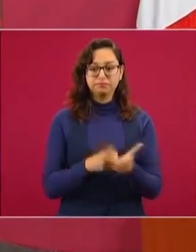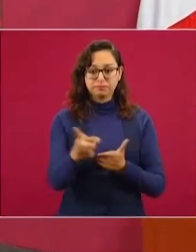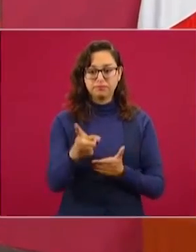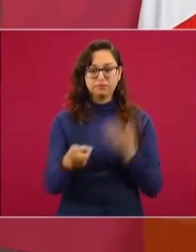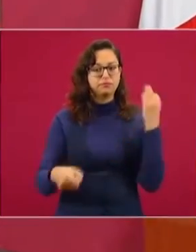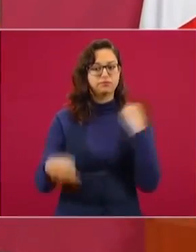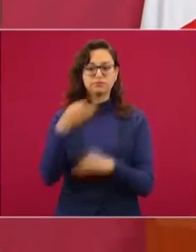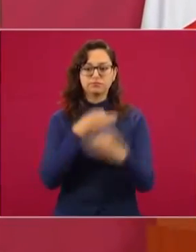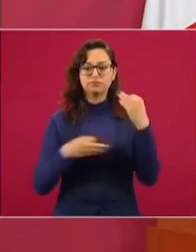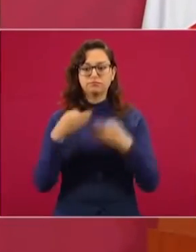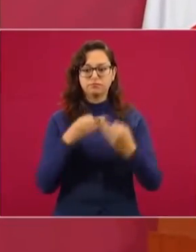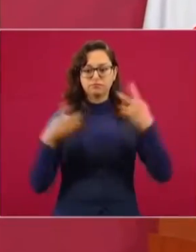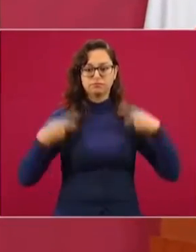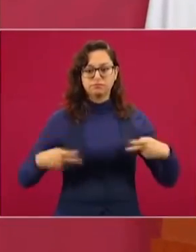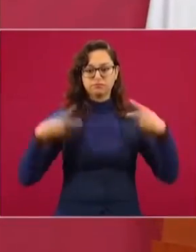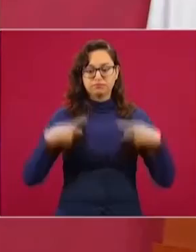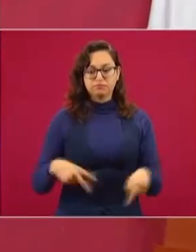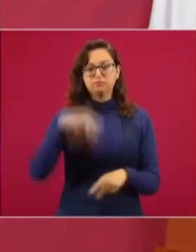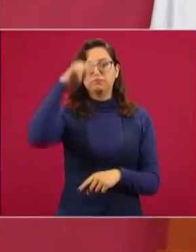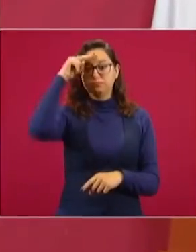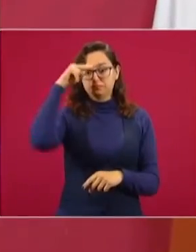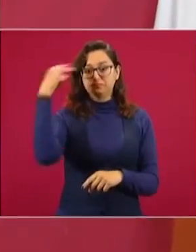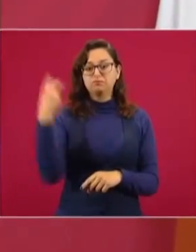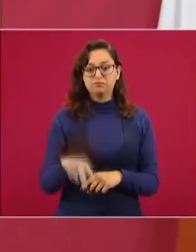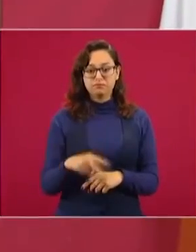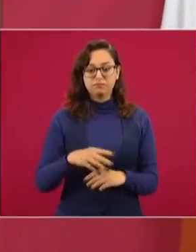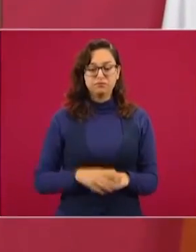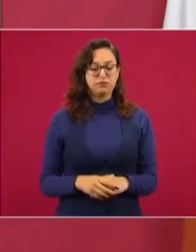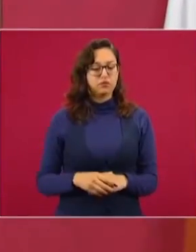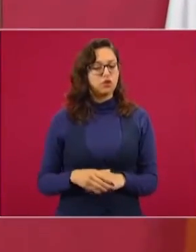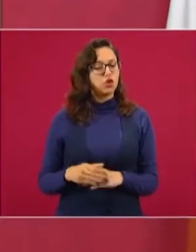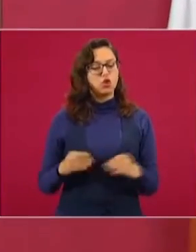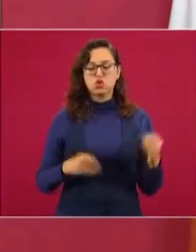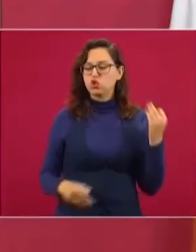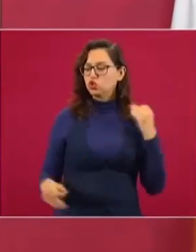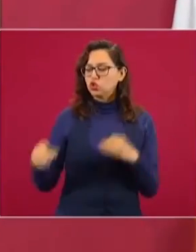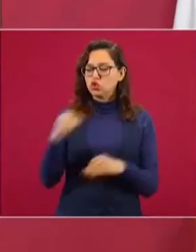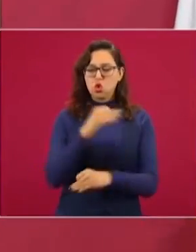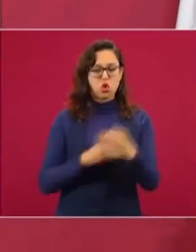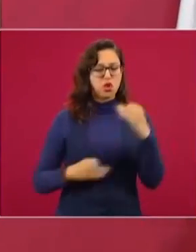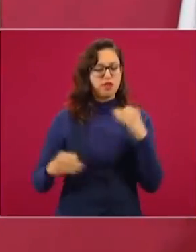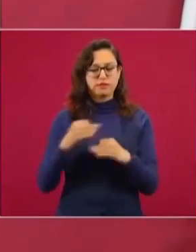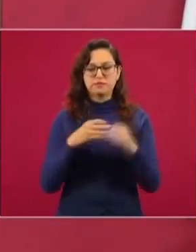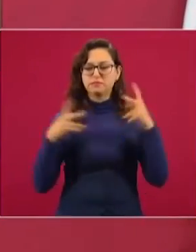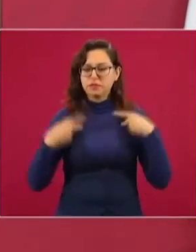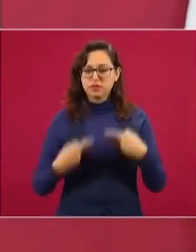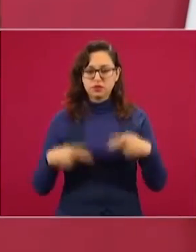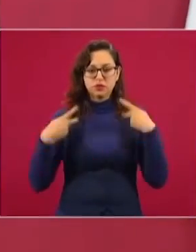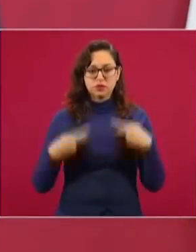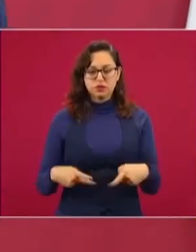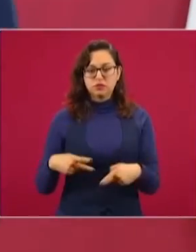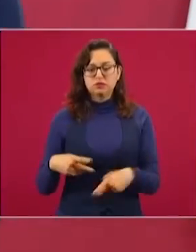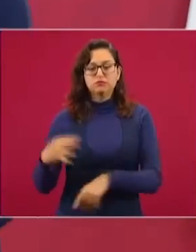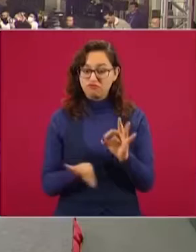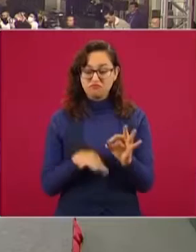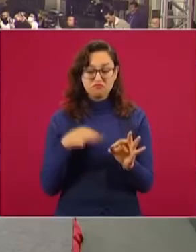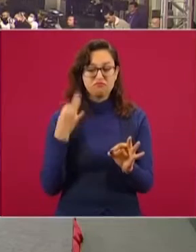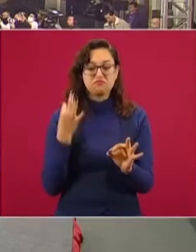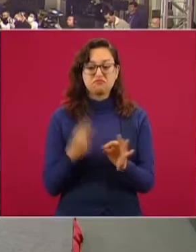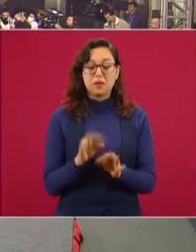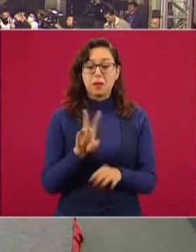todos los mexicanos es para toda la población de manera gratuita